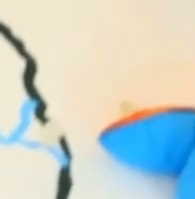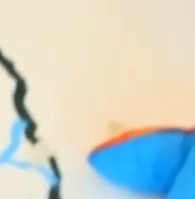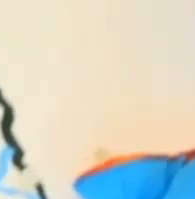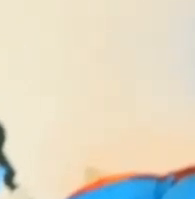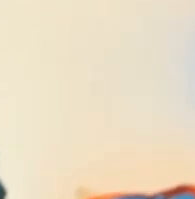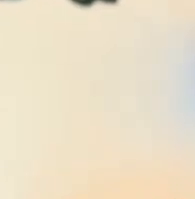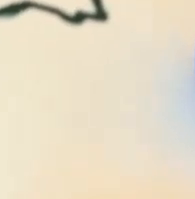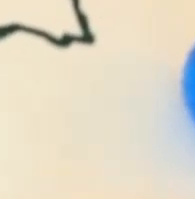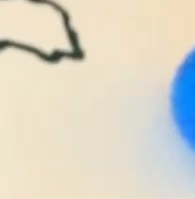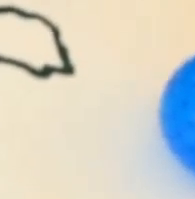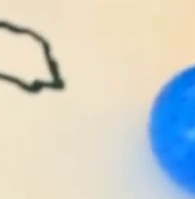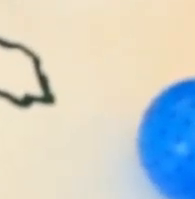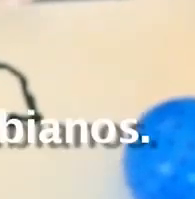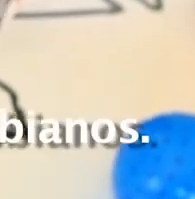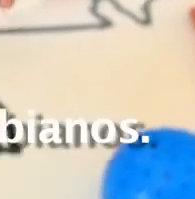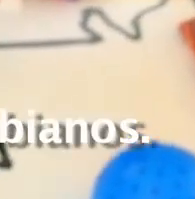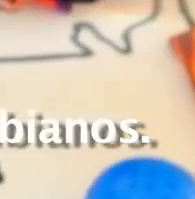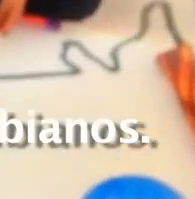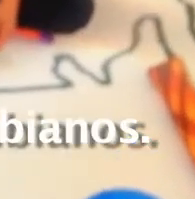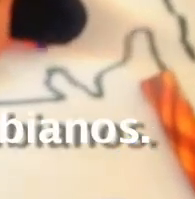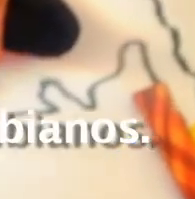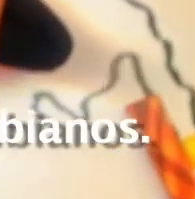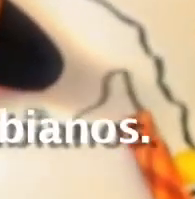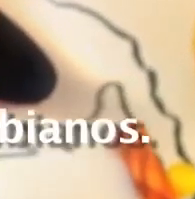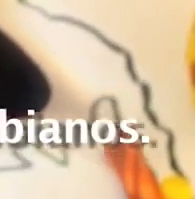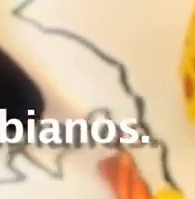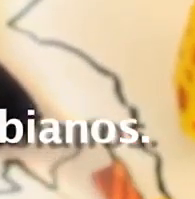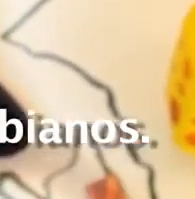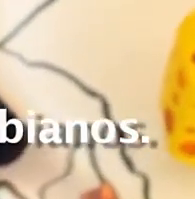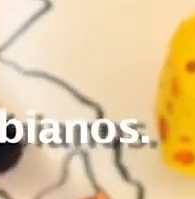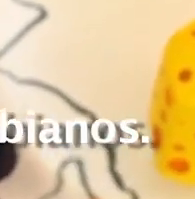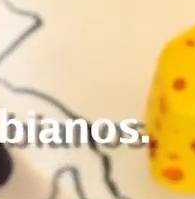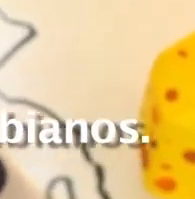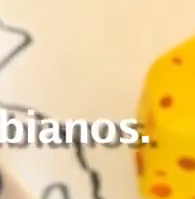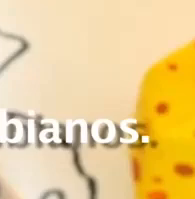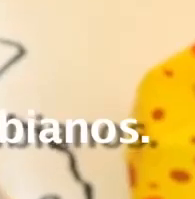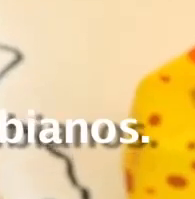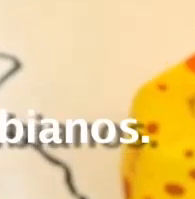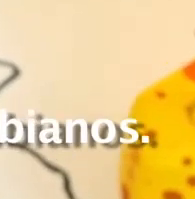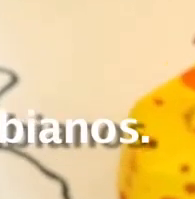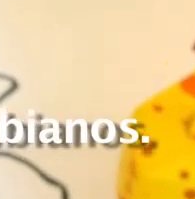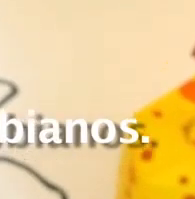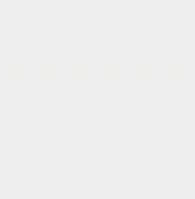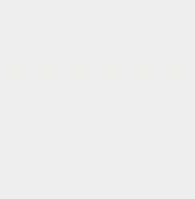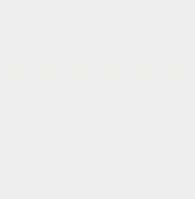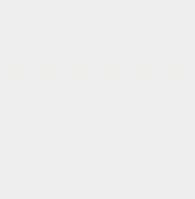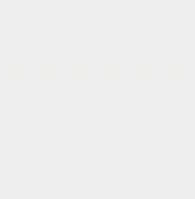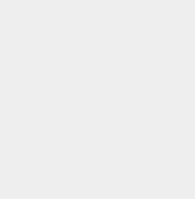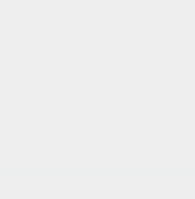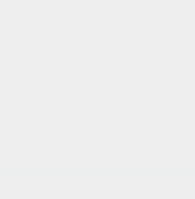sociales mínimas, seguridad social y libertad sindical para todos los colombianos.